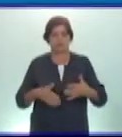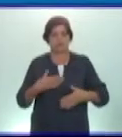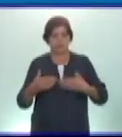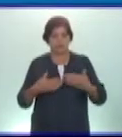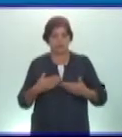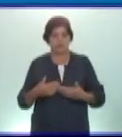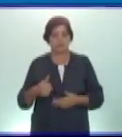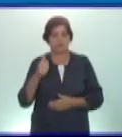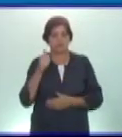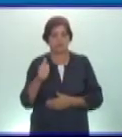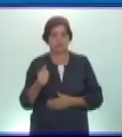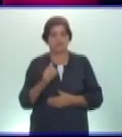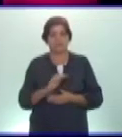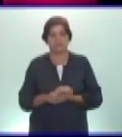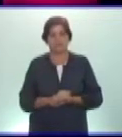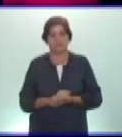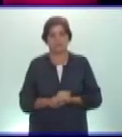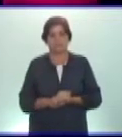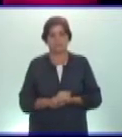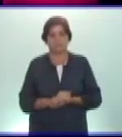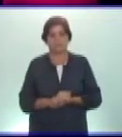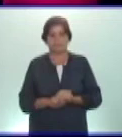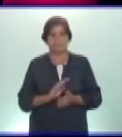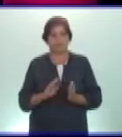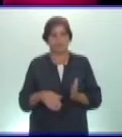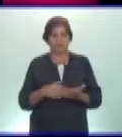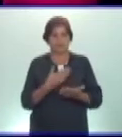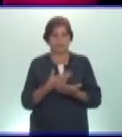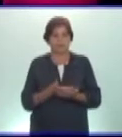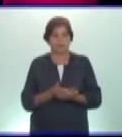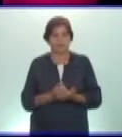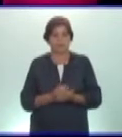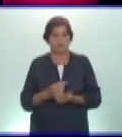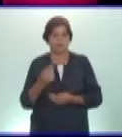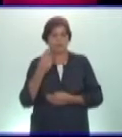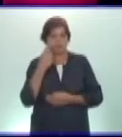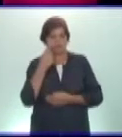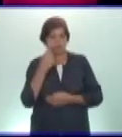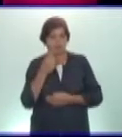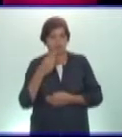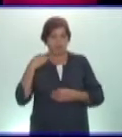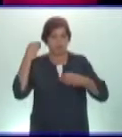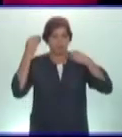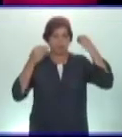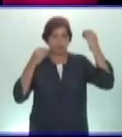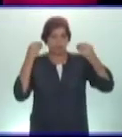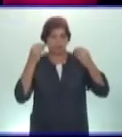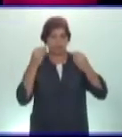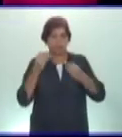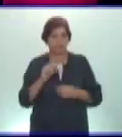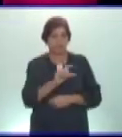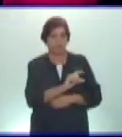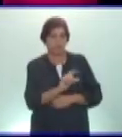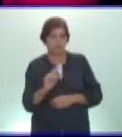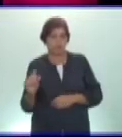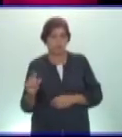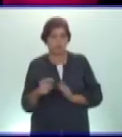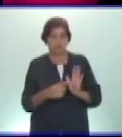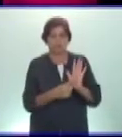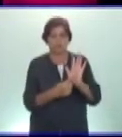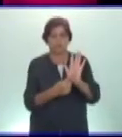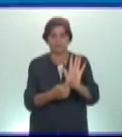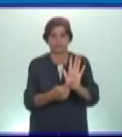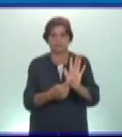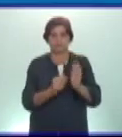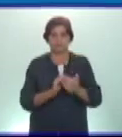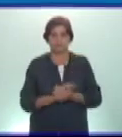correcta. Por lo tanto, ahora les propongo observar, analizar la siguiente oración que les voy a presentar.